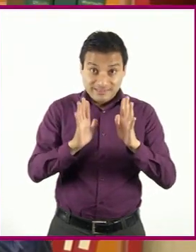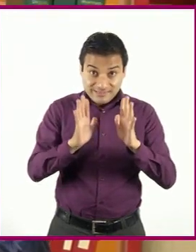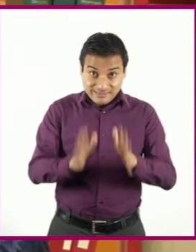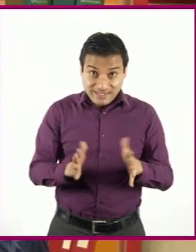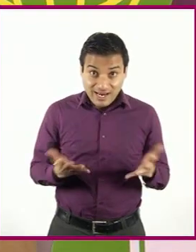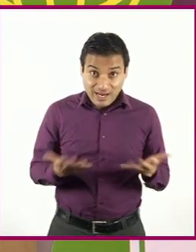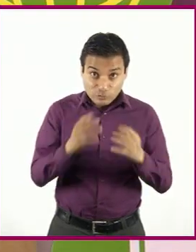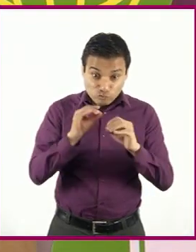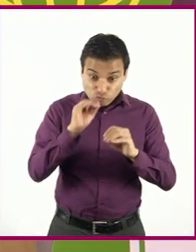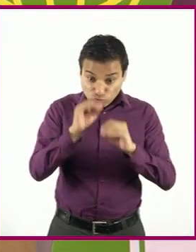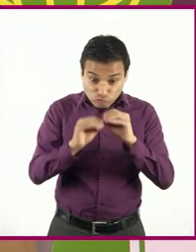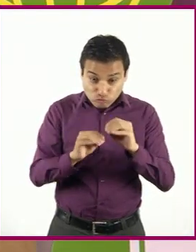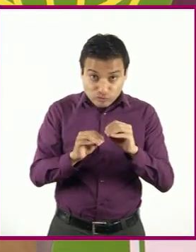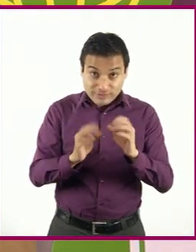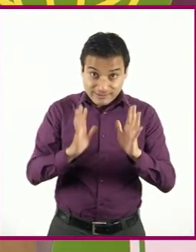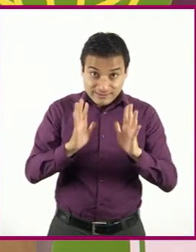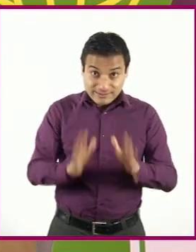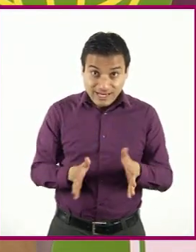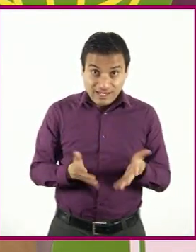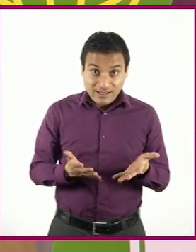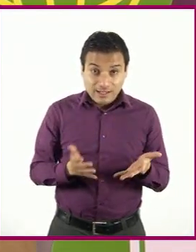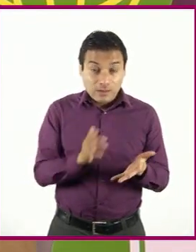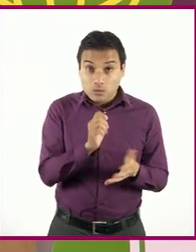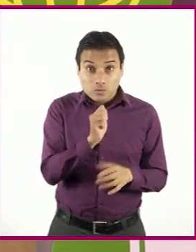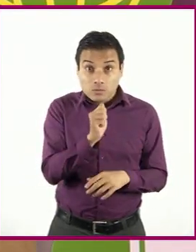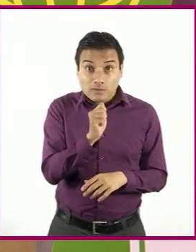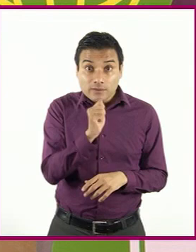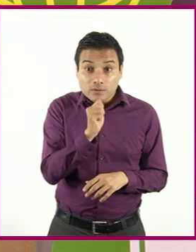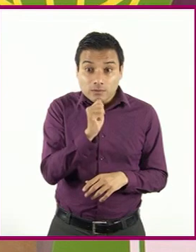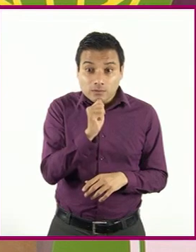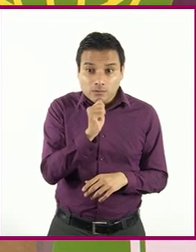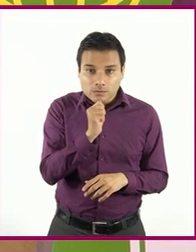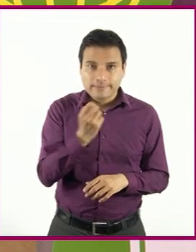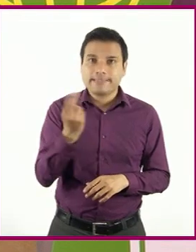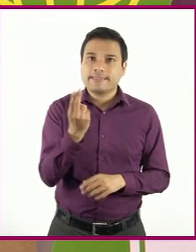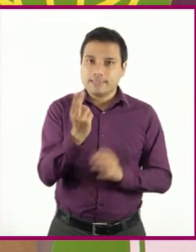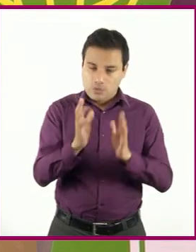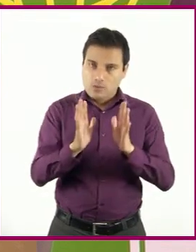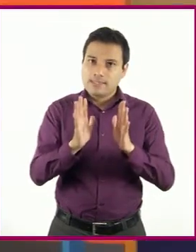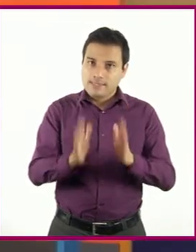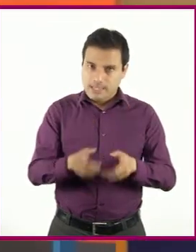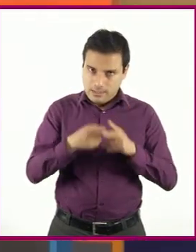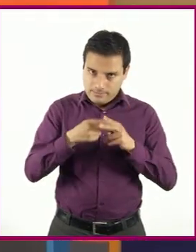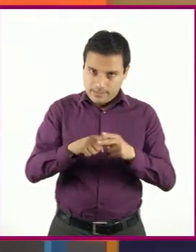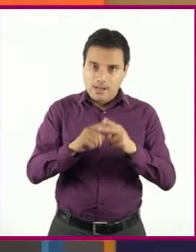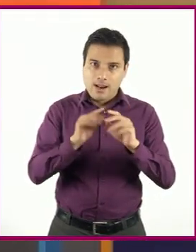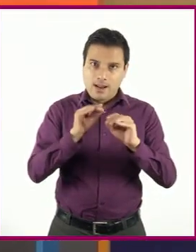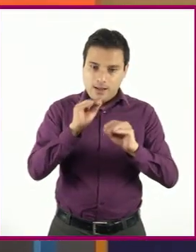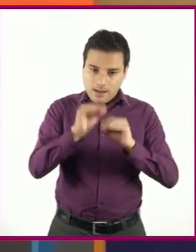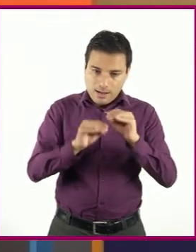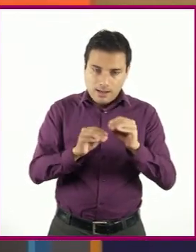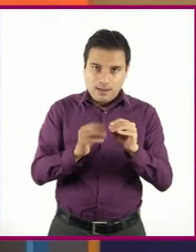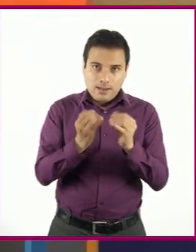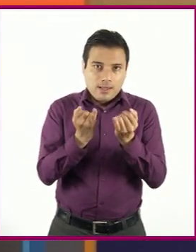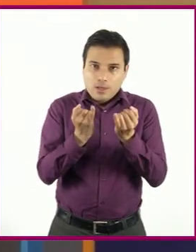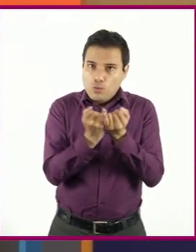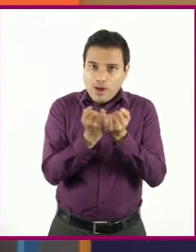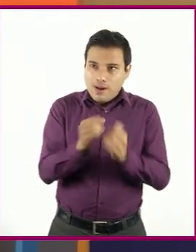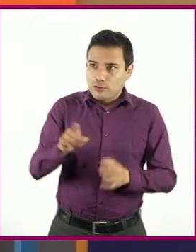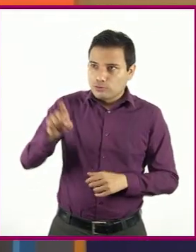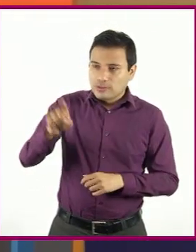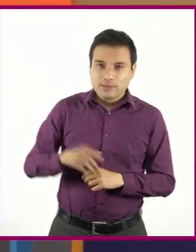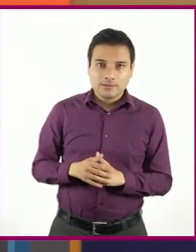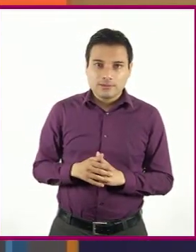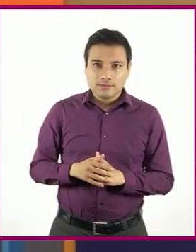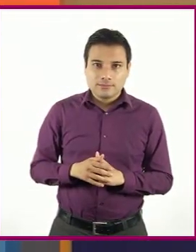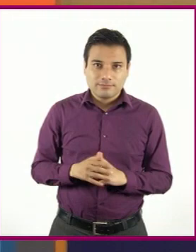su prototipo? Si todavía no lo tienen listo, es hora de poner manos a la obra, como Óscar. Pueden